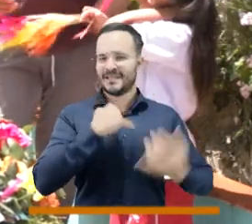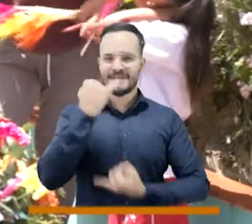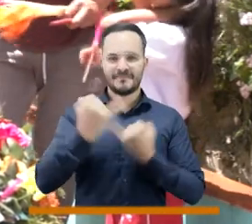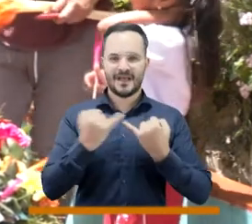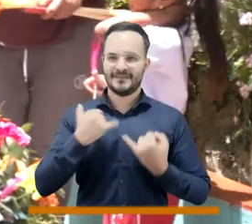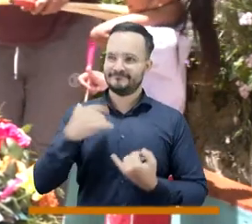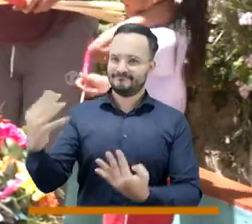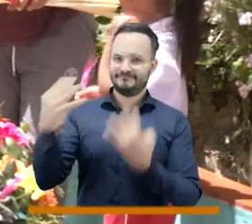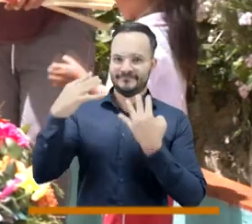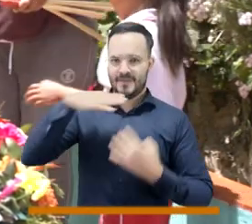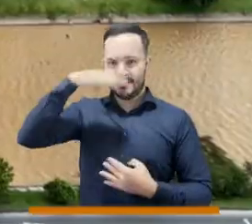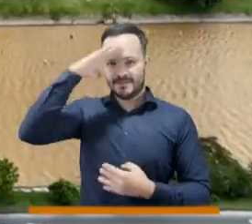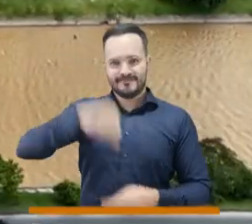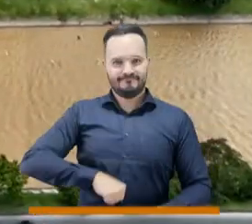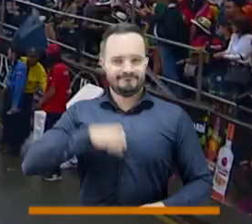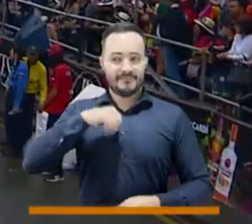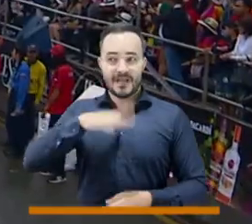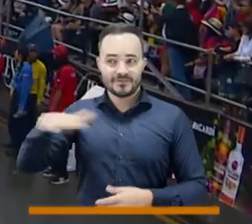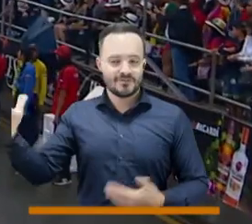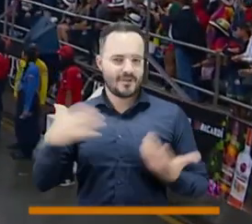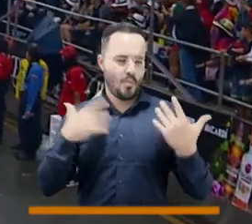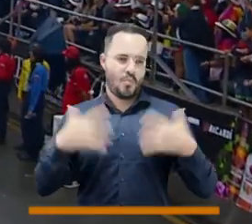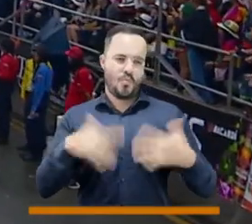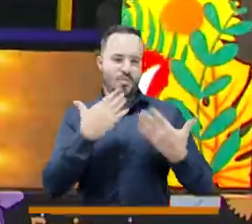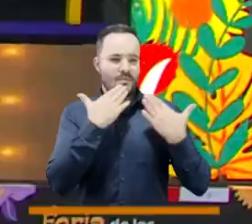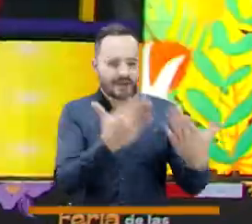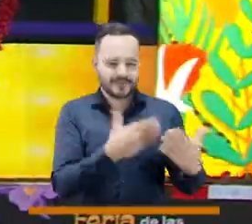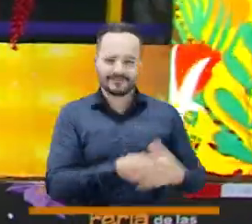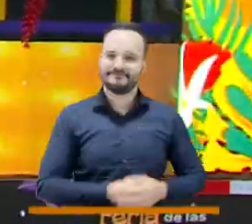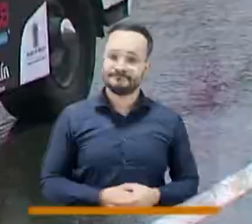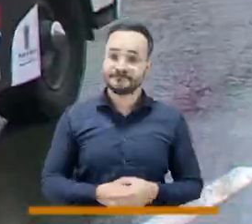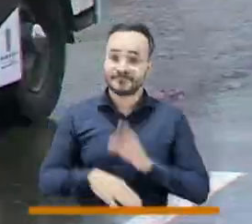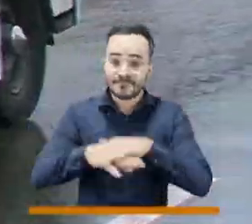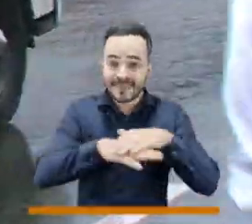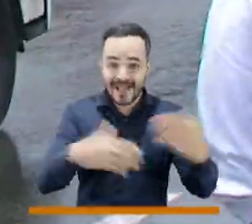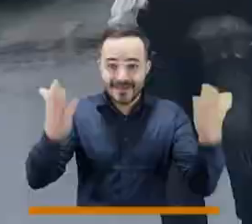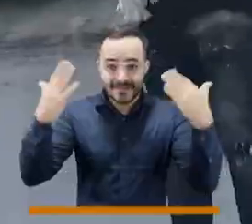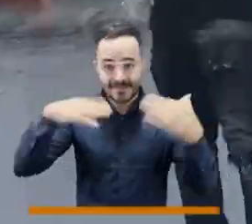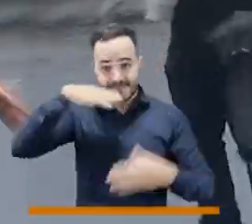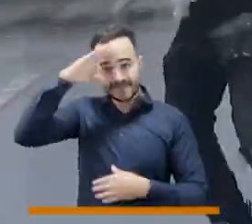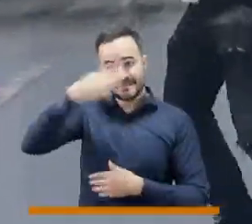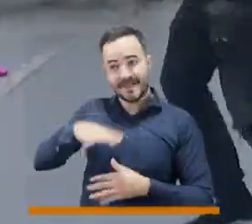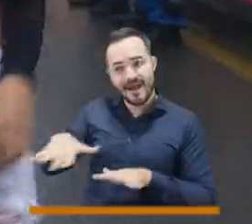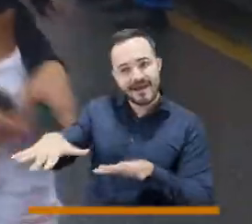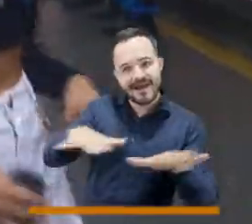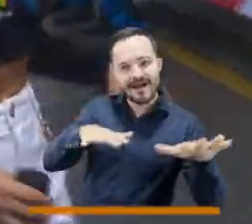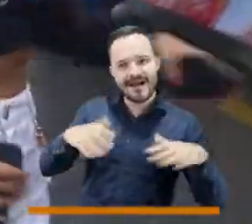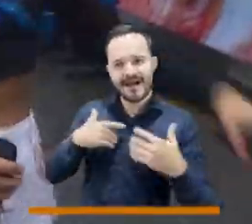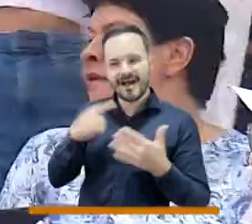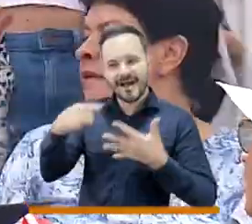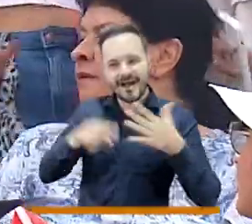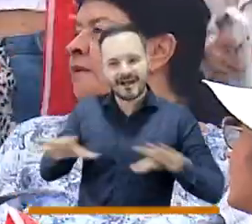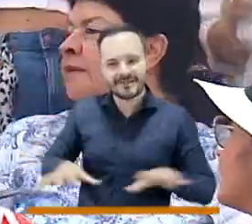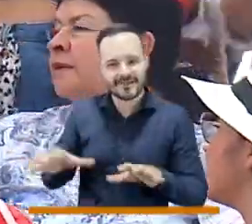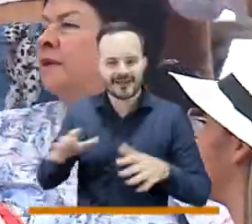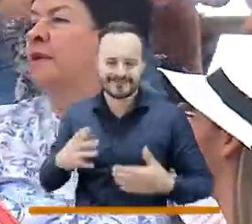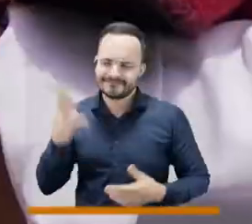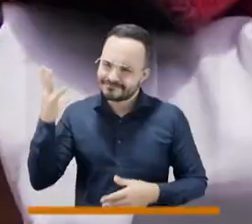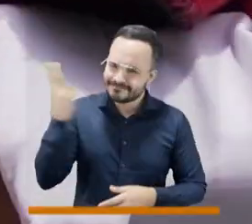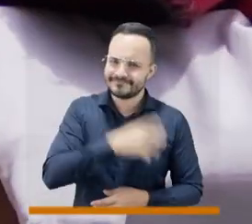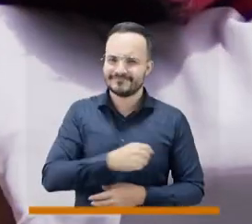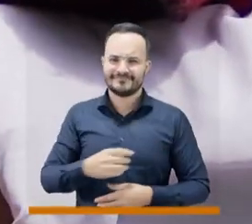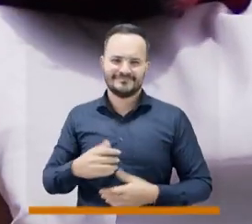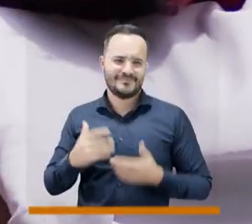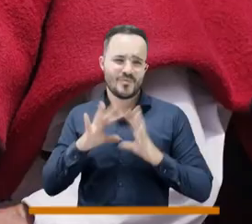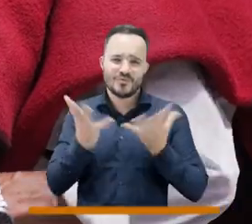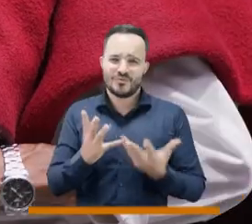Medellín, a Antioquia y al país. Vénganse para Medellín y disfruten esto que es hermoso, es único en el mundo, el desfile de